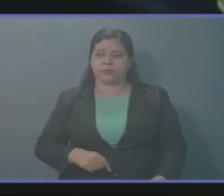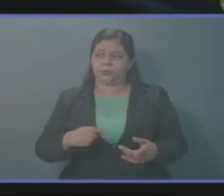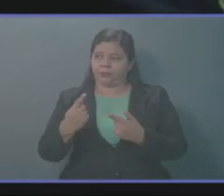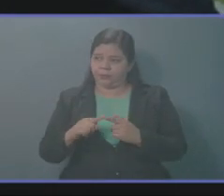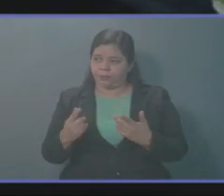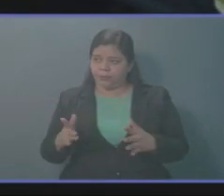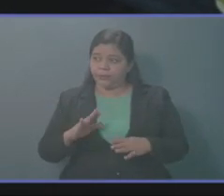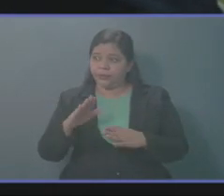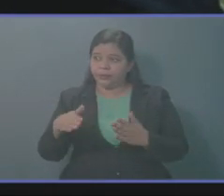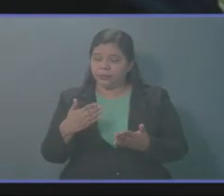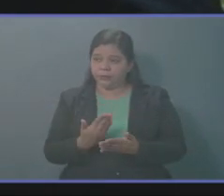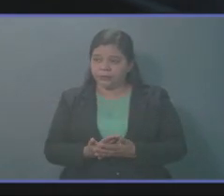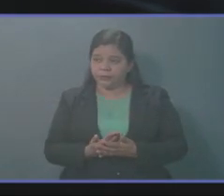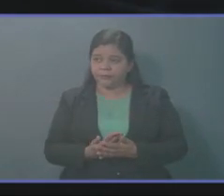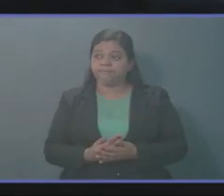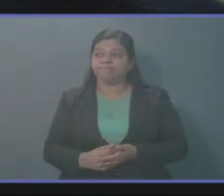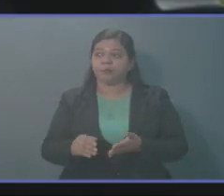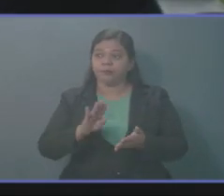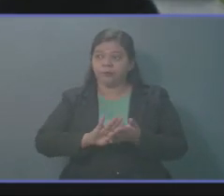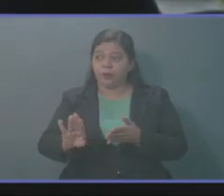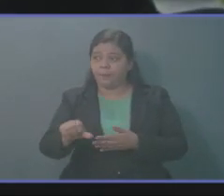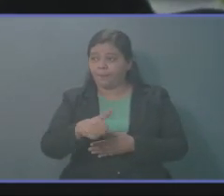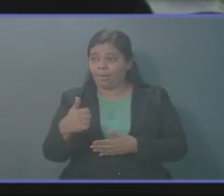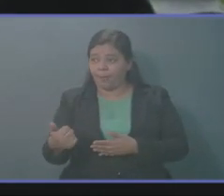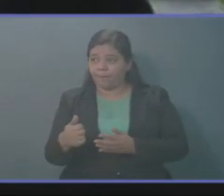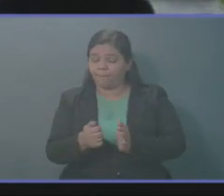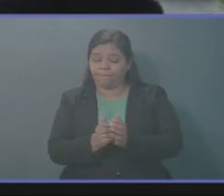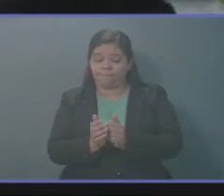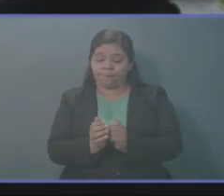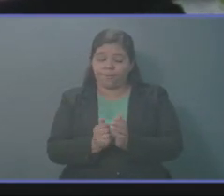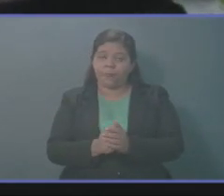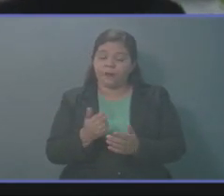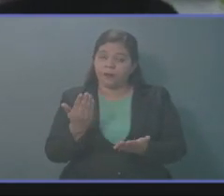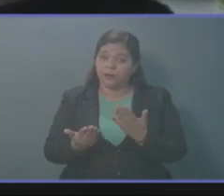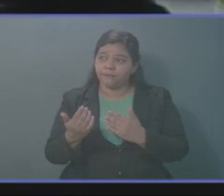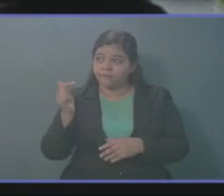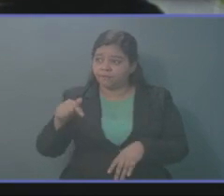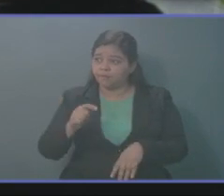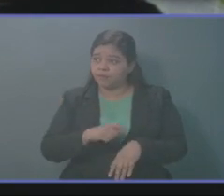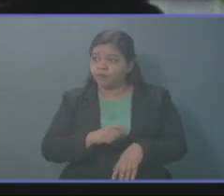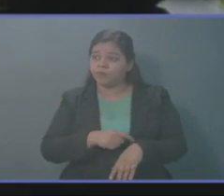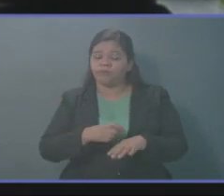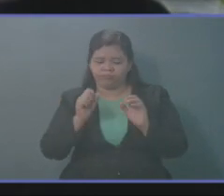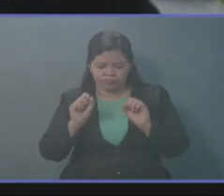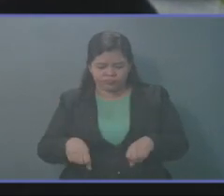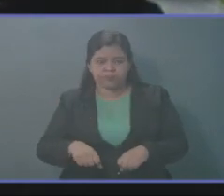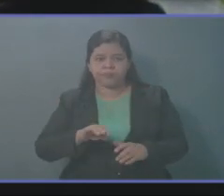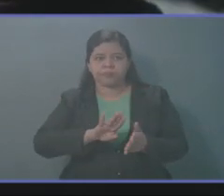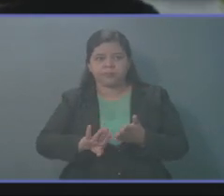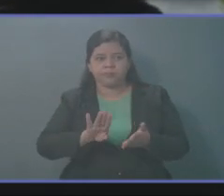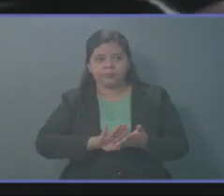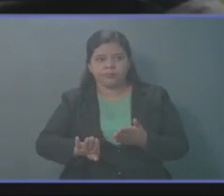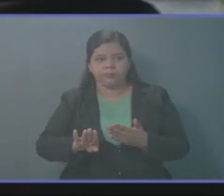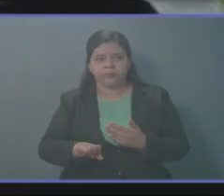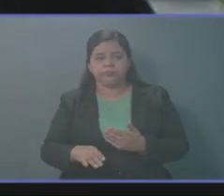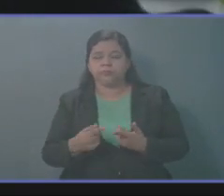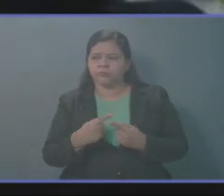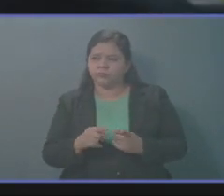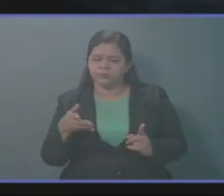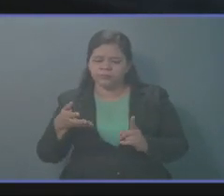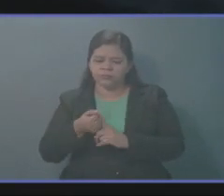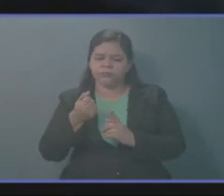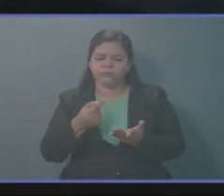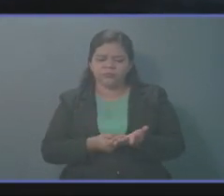el pago significa otra dificultad, porque puede ser que en este momento, pero hay gente que puede pagar. Pero ¿qué es el trasfondo de todo